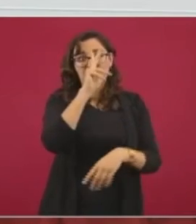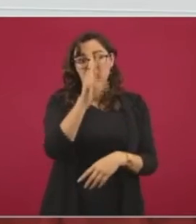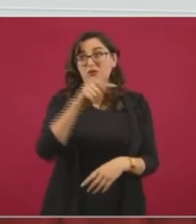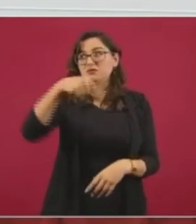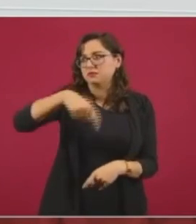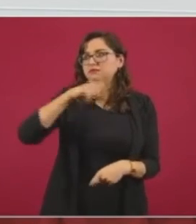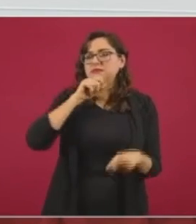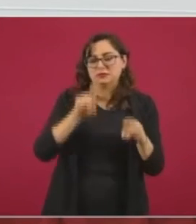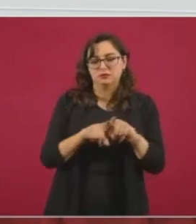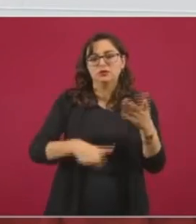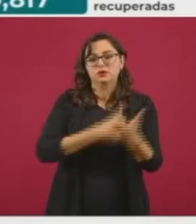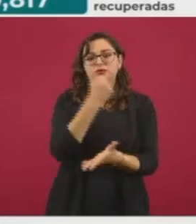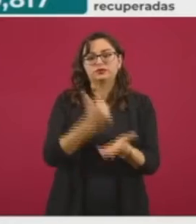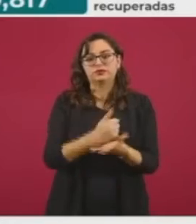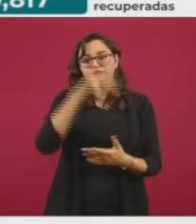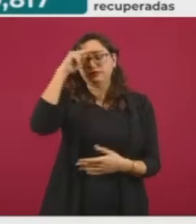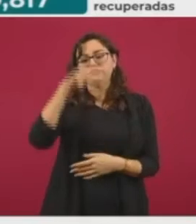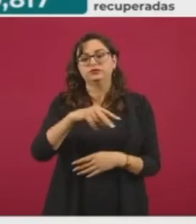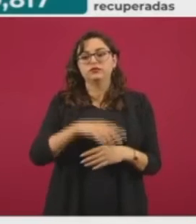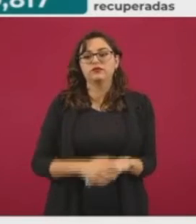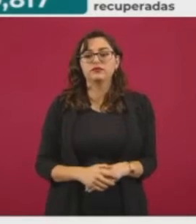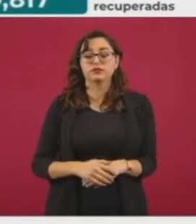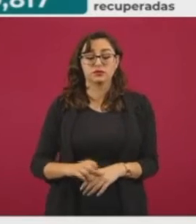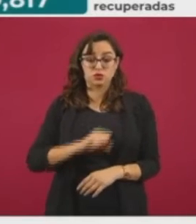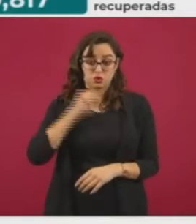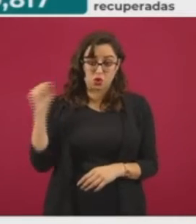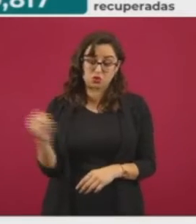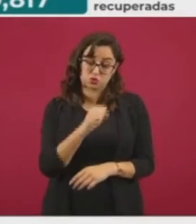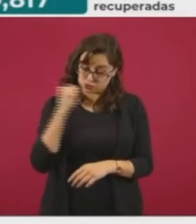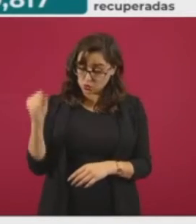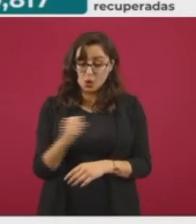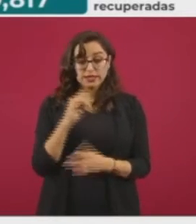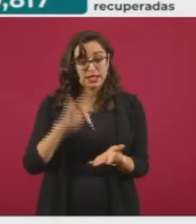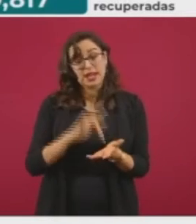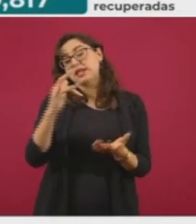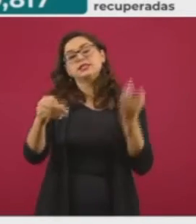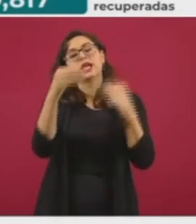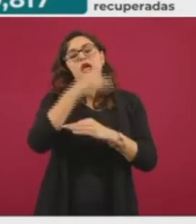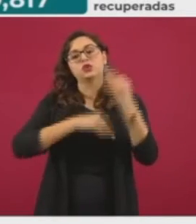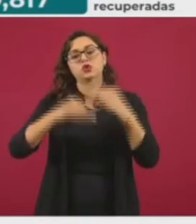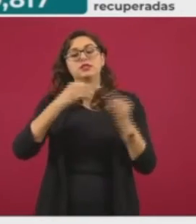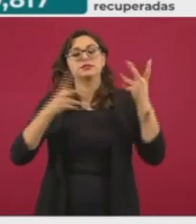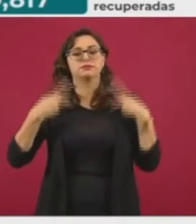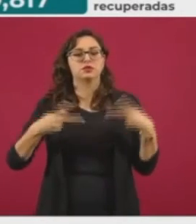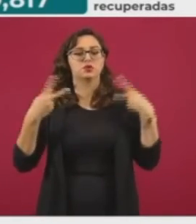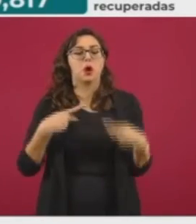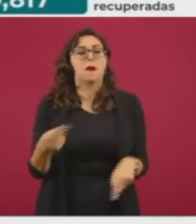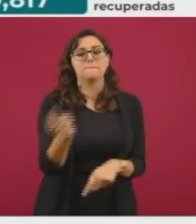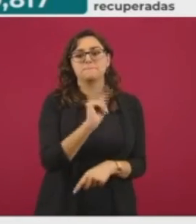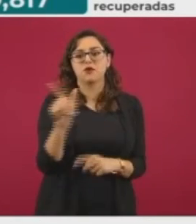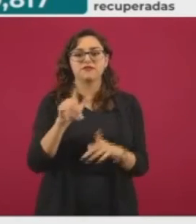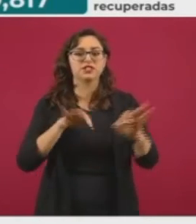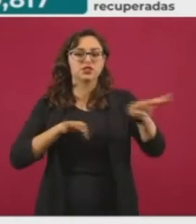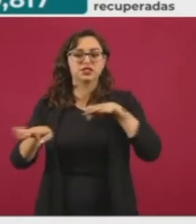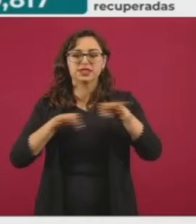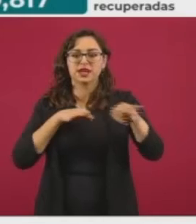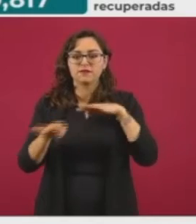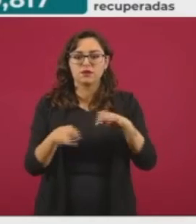de México. Afortunadamente, y gracias al trabajo de todas las personas profesionales